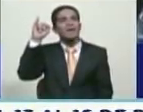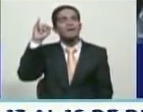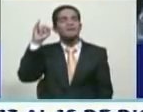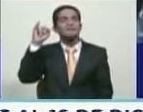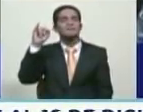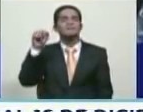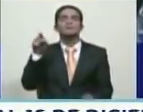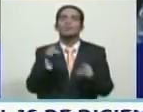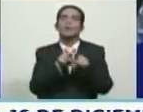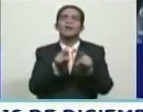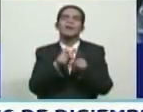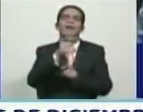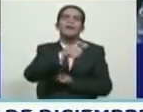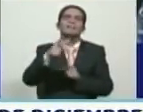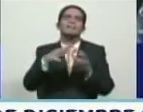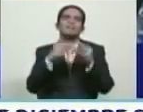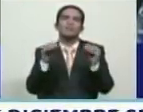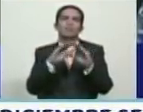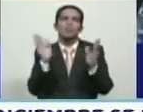el mundo,